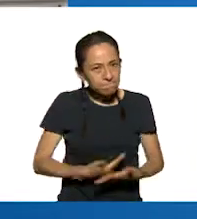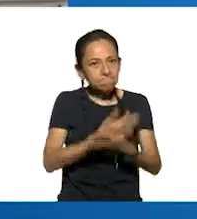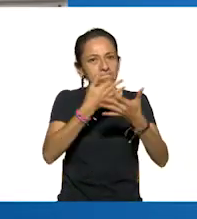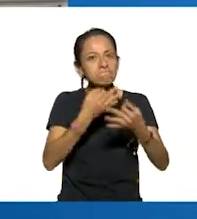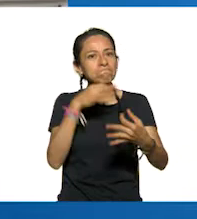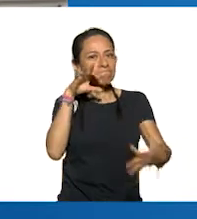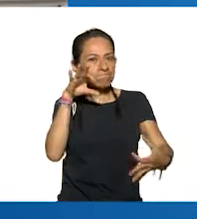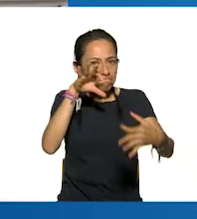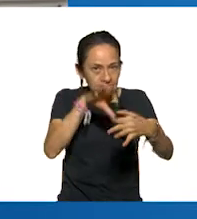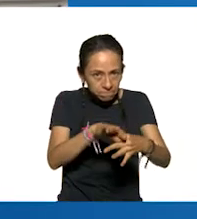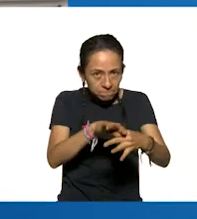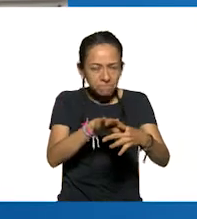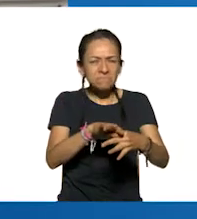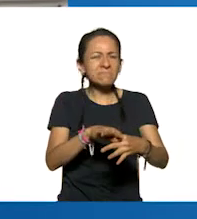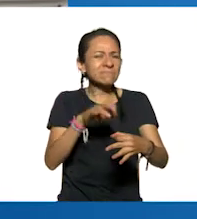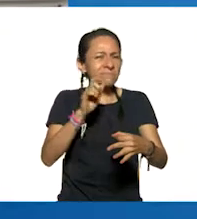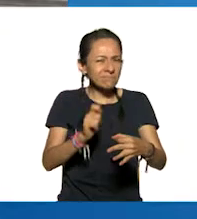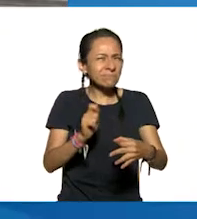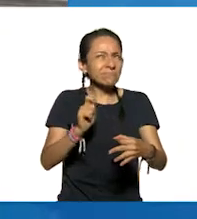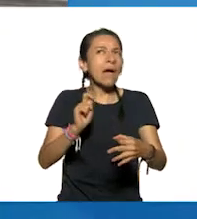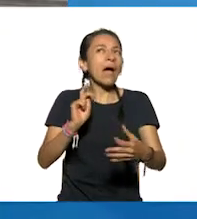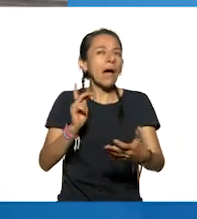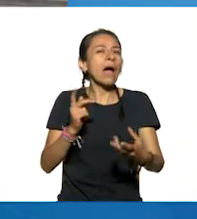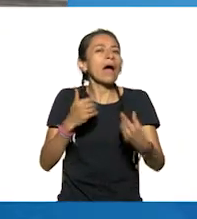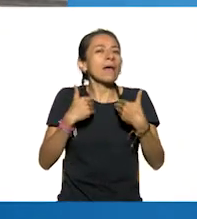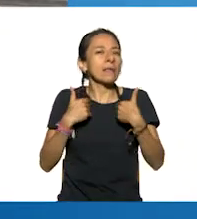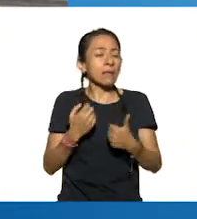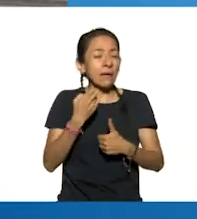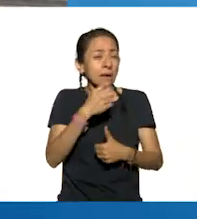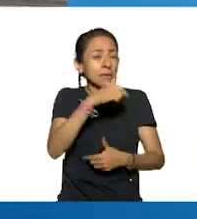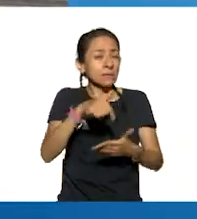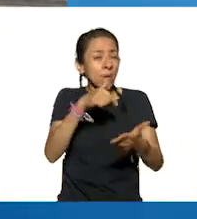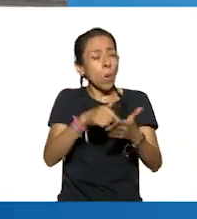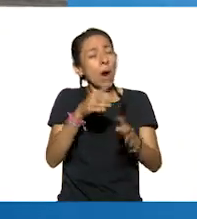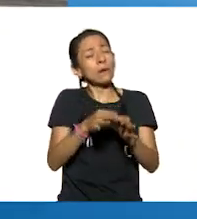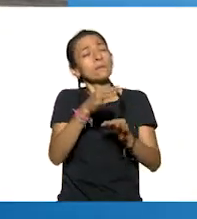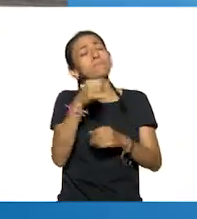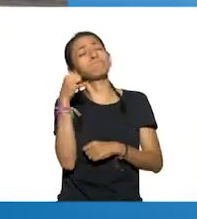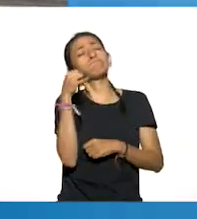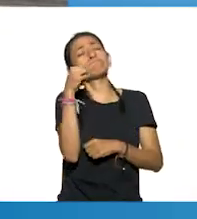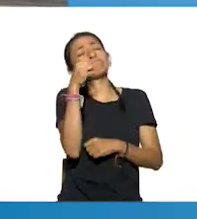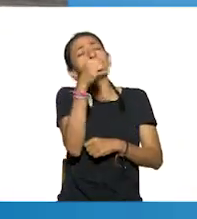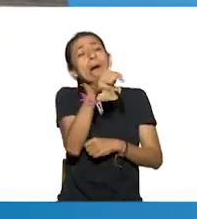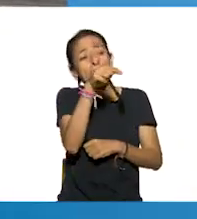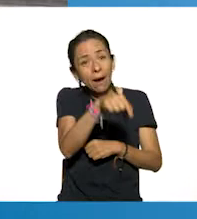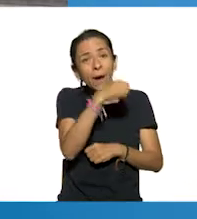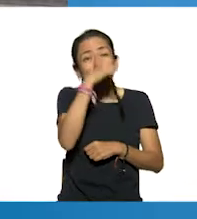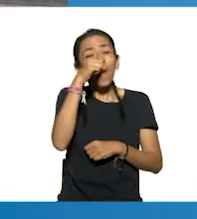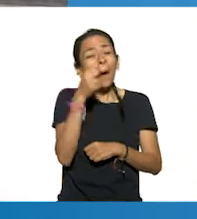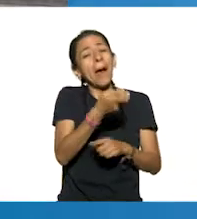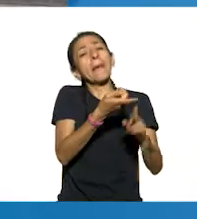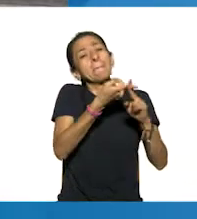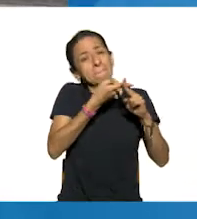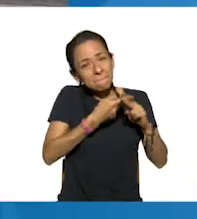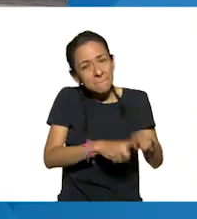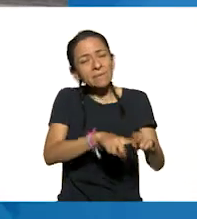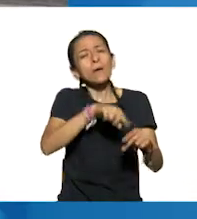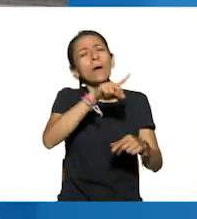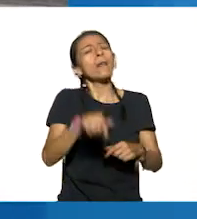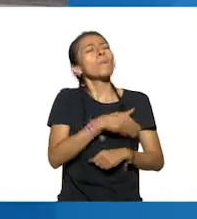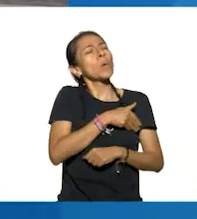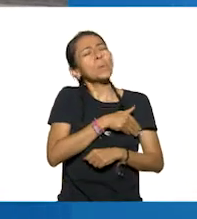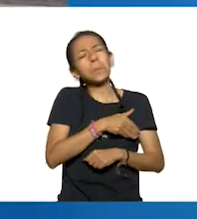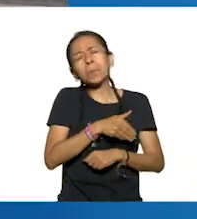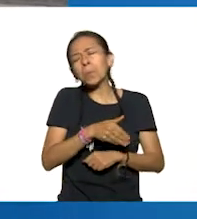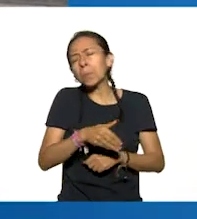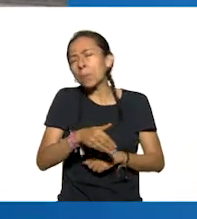tan remoto Juárez emprendió un camino que después sería tan alto, tan importante,